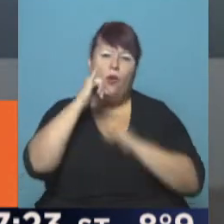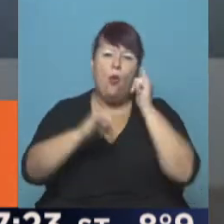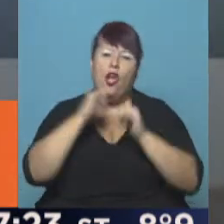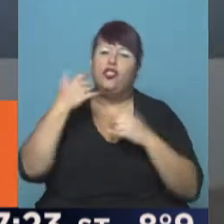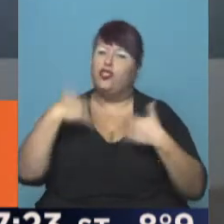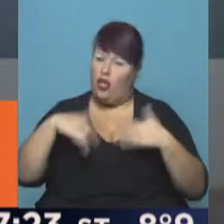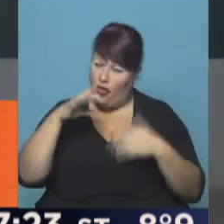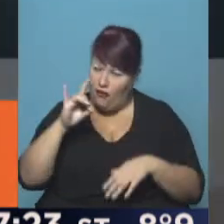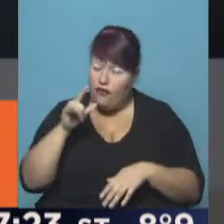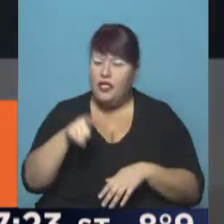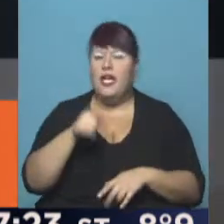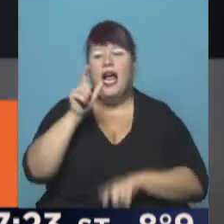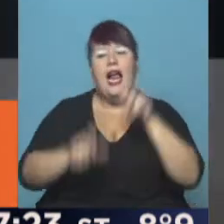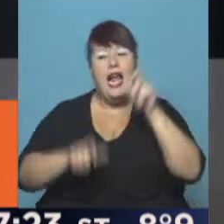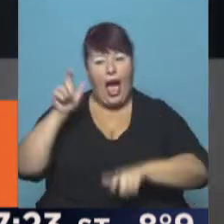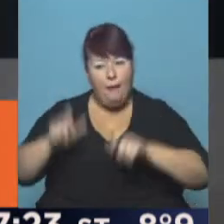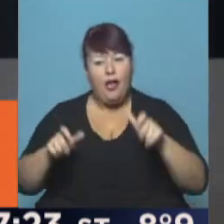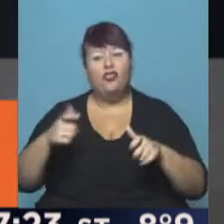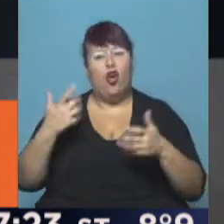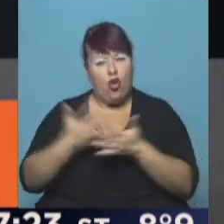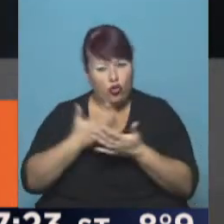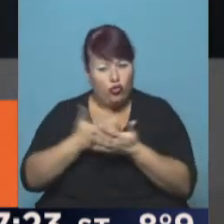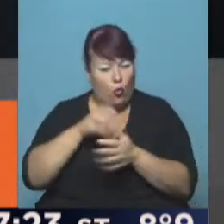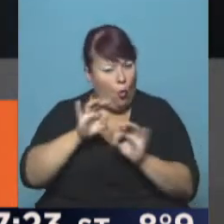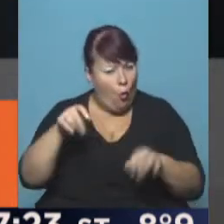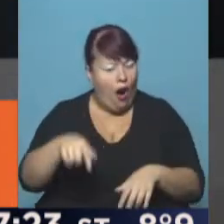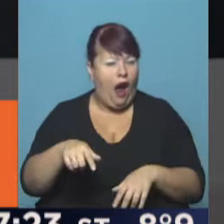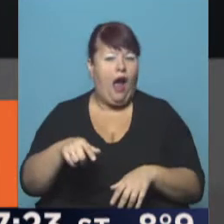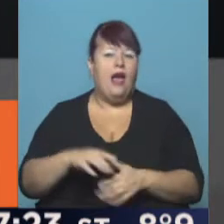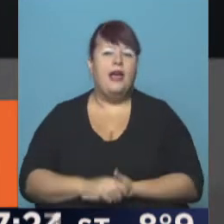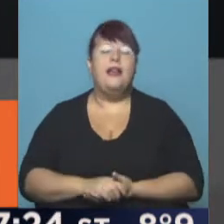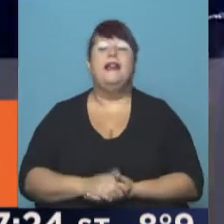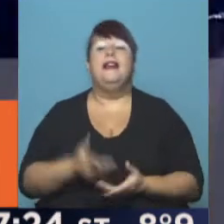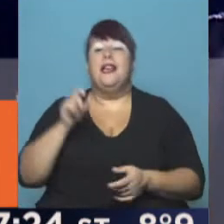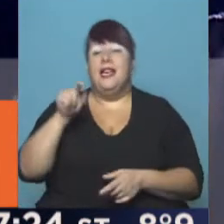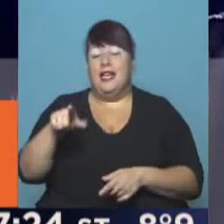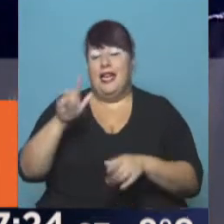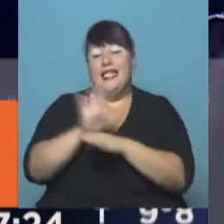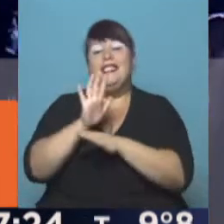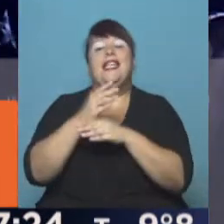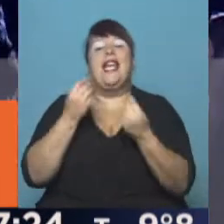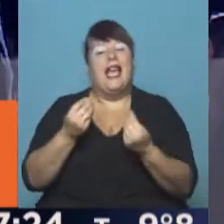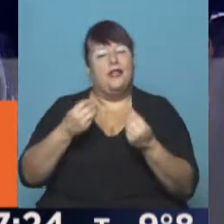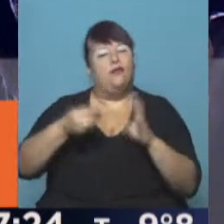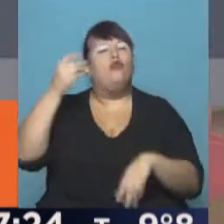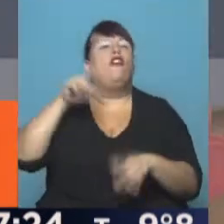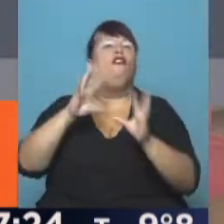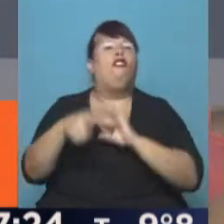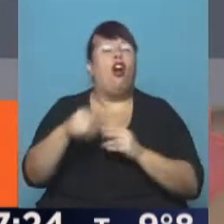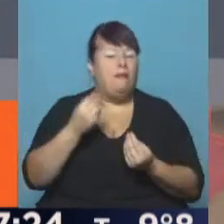muchas personas han vivido estas situaciones y la misión que tiene el cine muchas veces